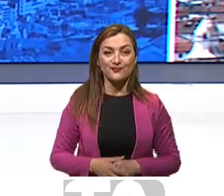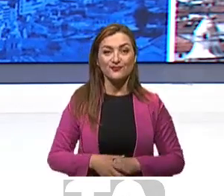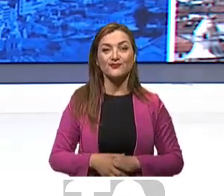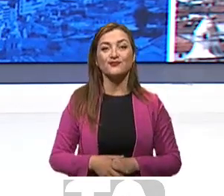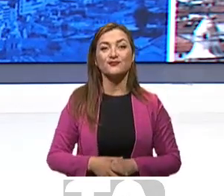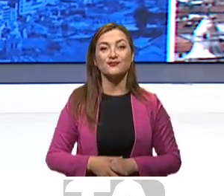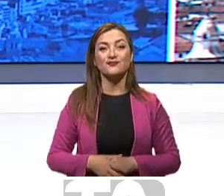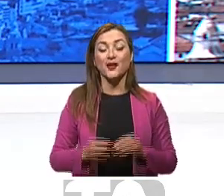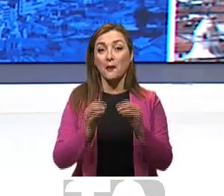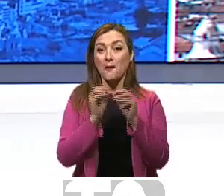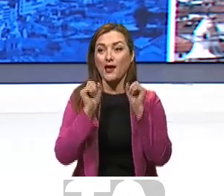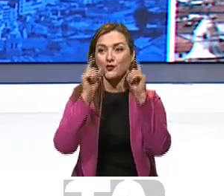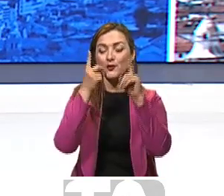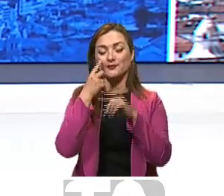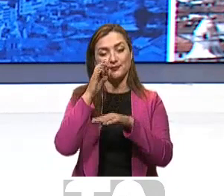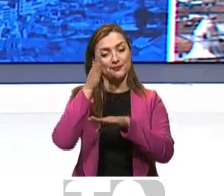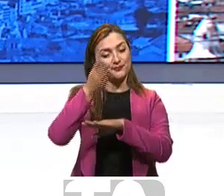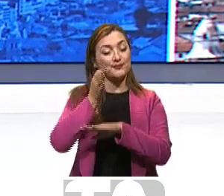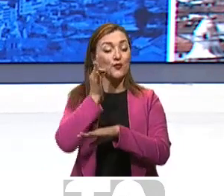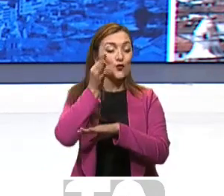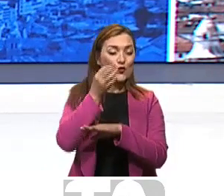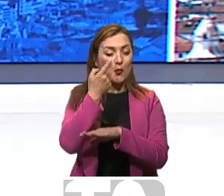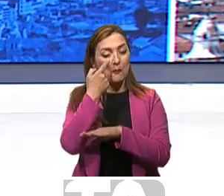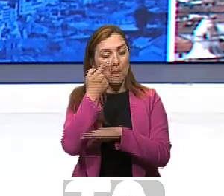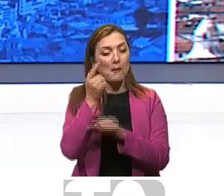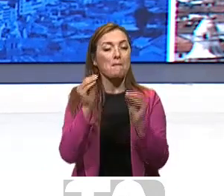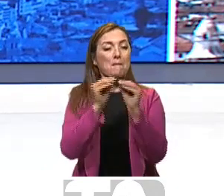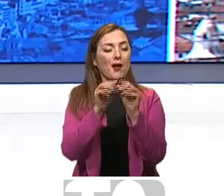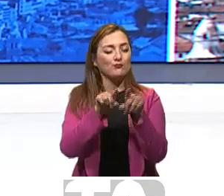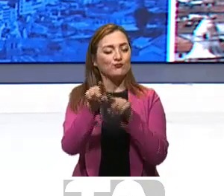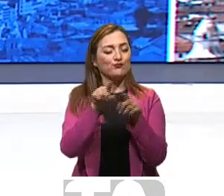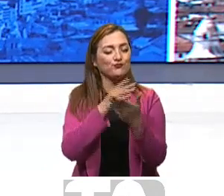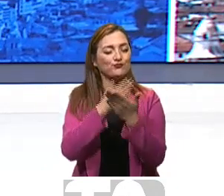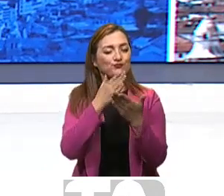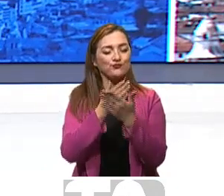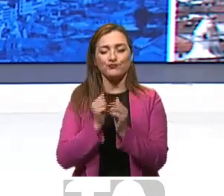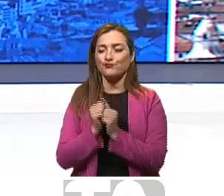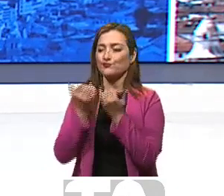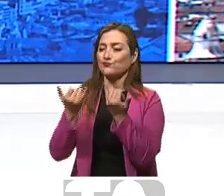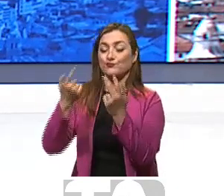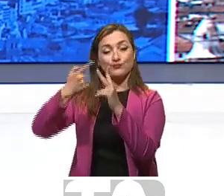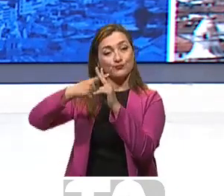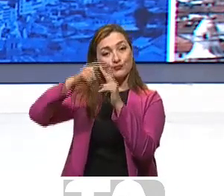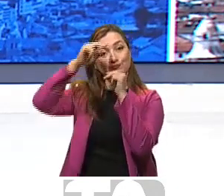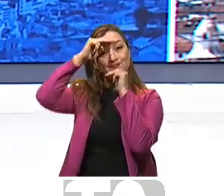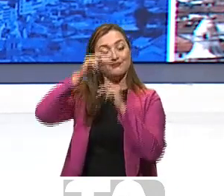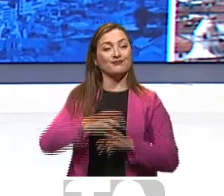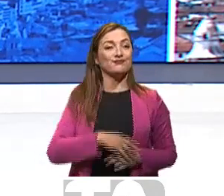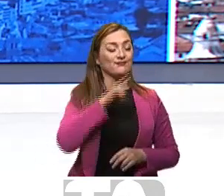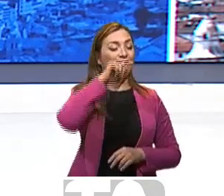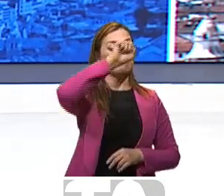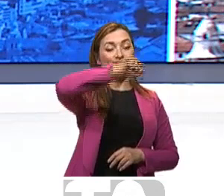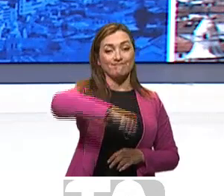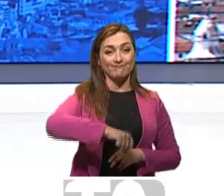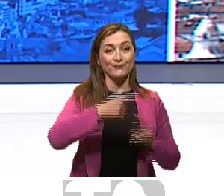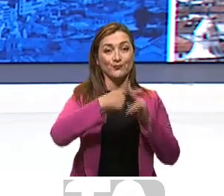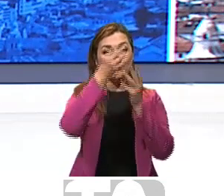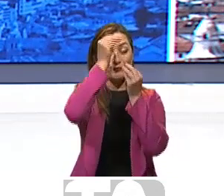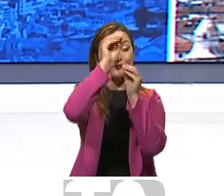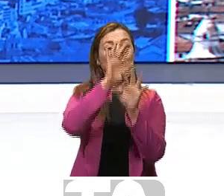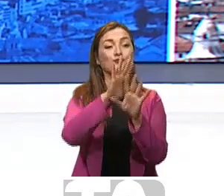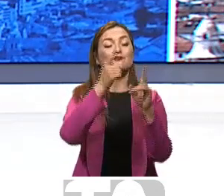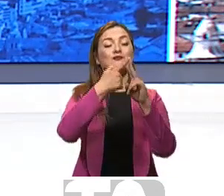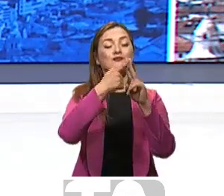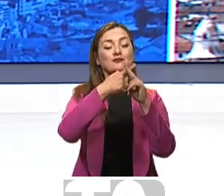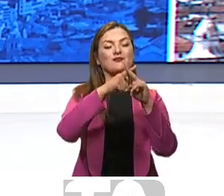seguro vamos a tener más sorpresas más adelante. Pero es hora de empezar con las noticias. Por supuesto que sí. Arrancamos con la información y